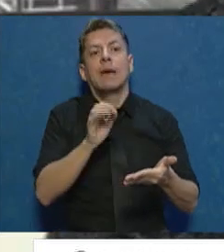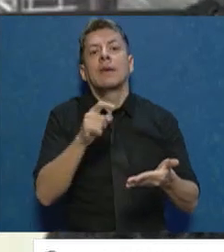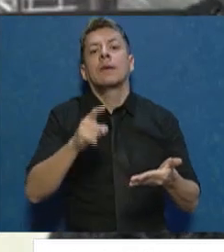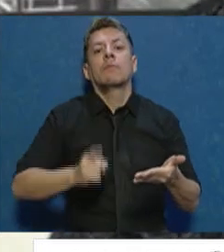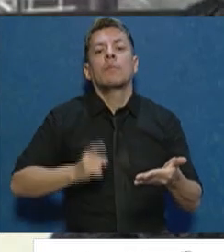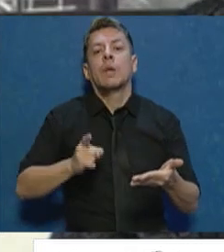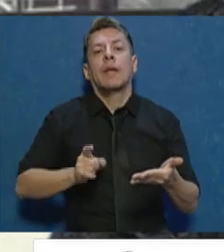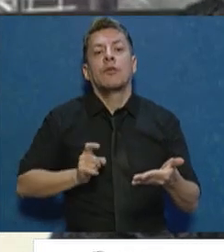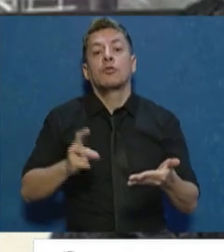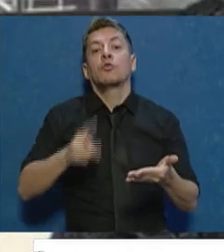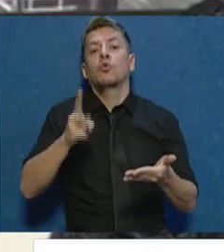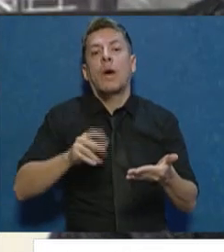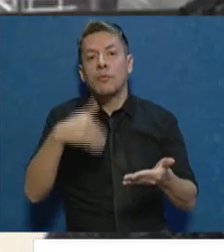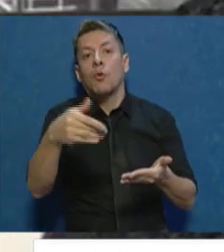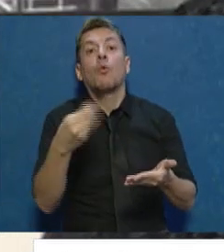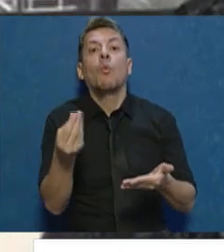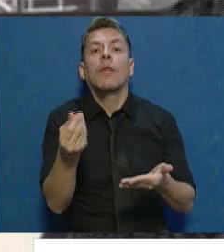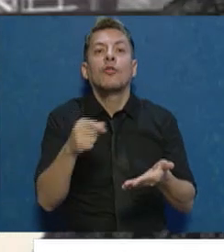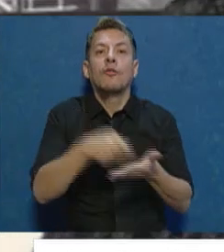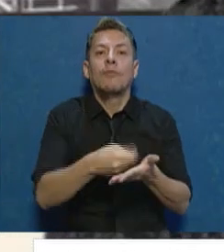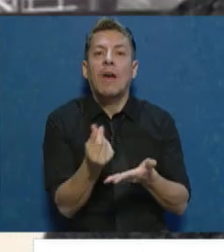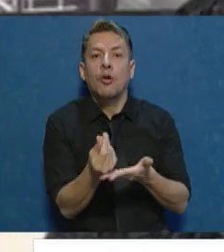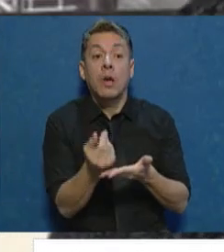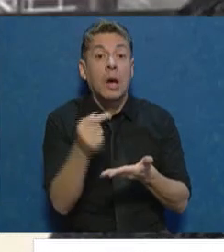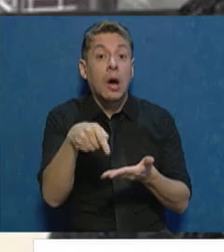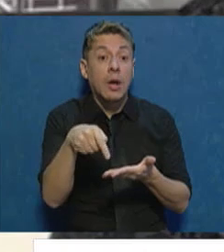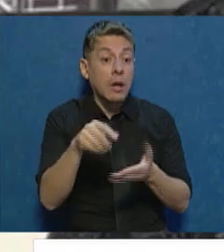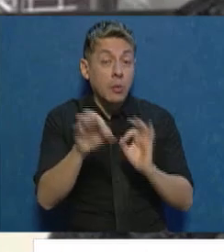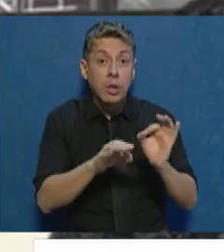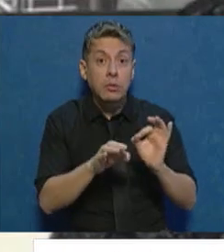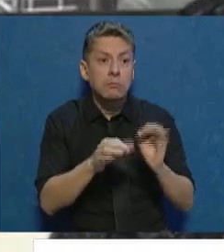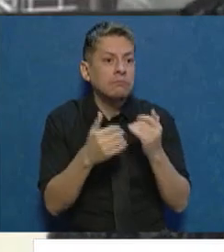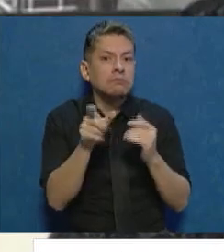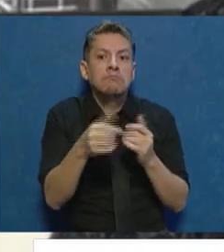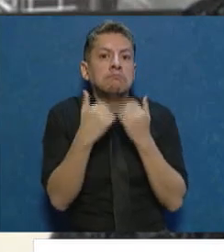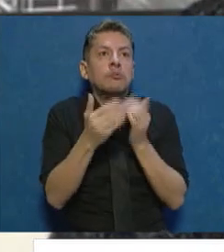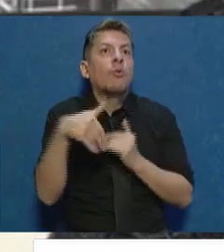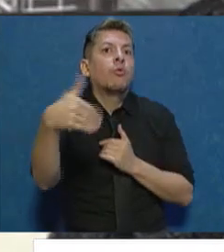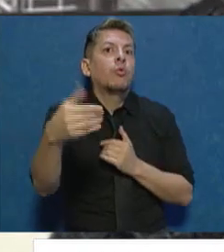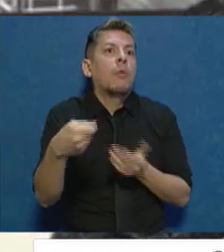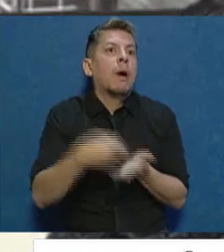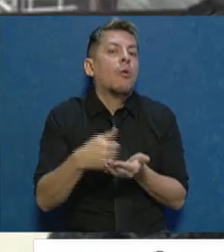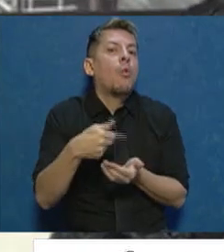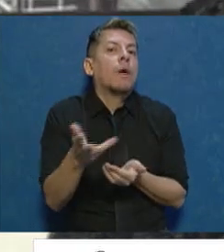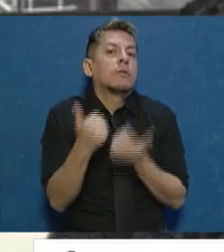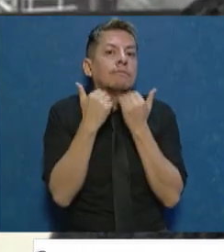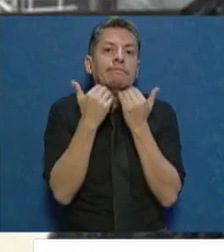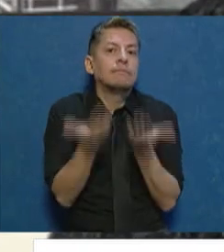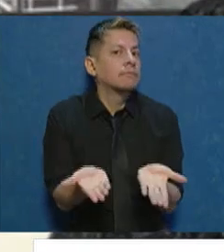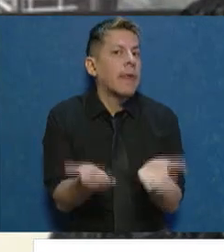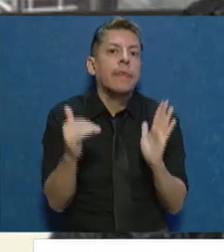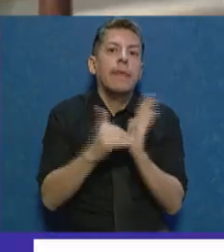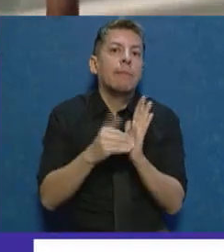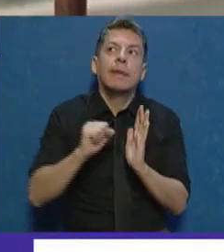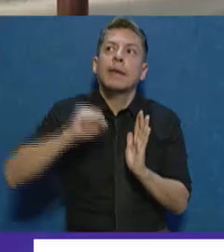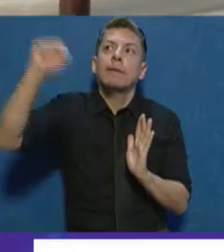y sabe cuánto va a pagar el segundo año. Bueno, con este proyecto ninguna de las partes va a saber cuánto se paga, cuánto se cobra. El